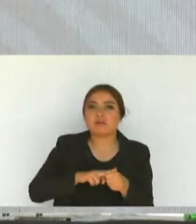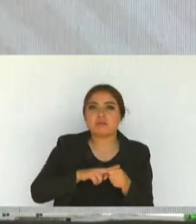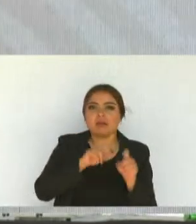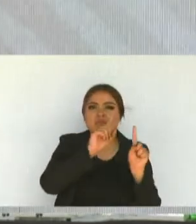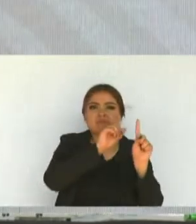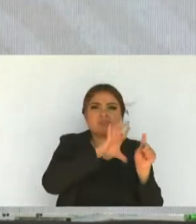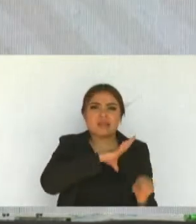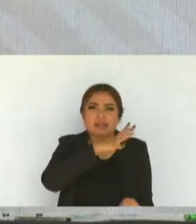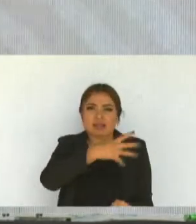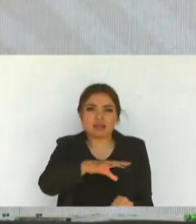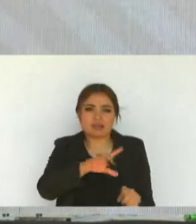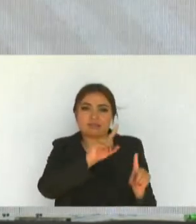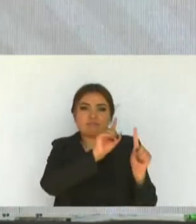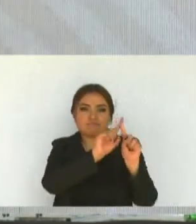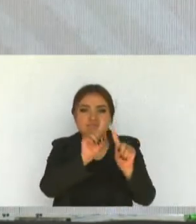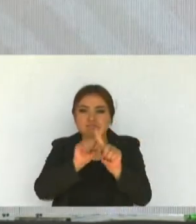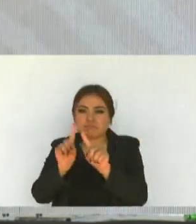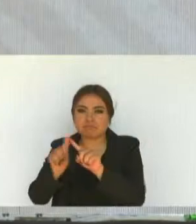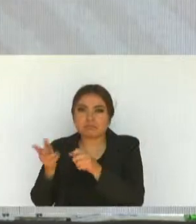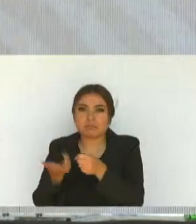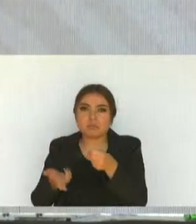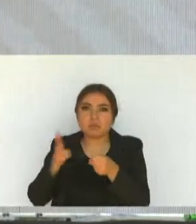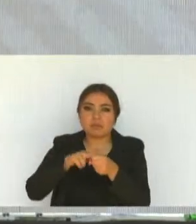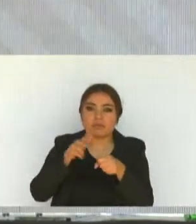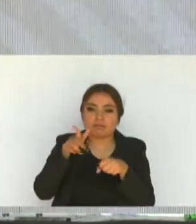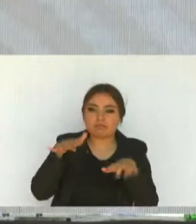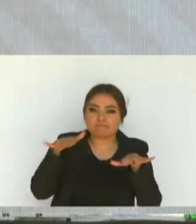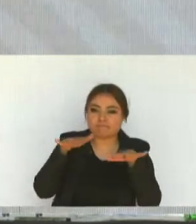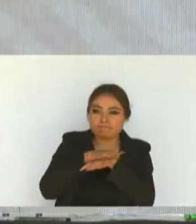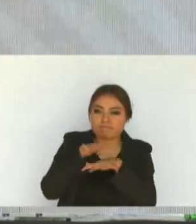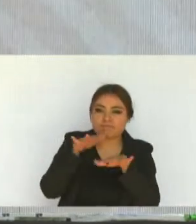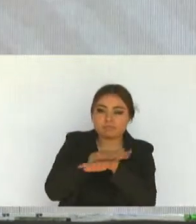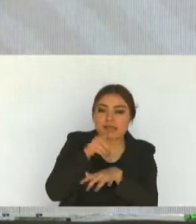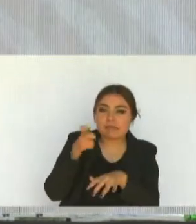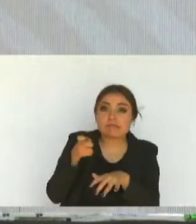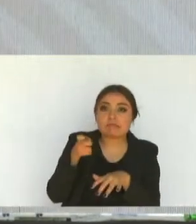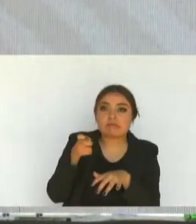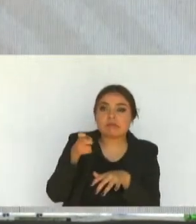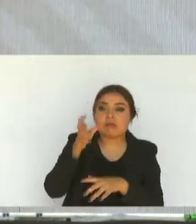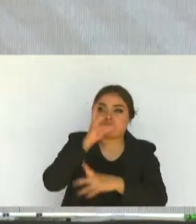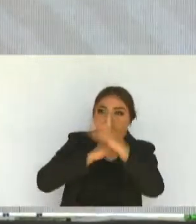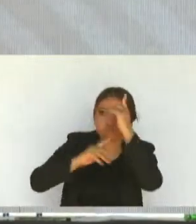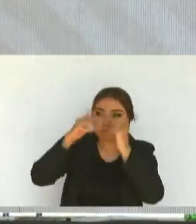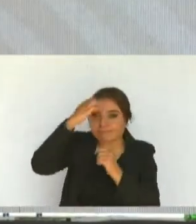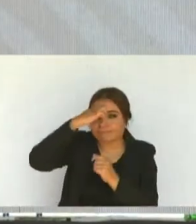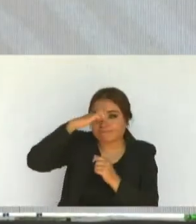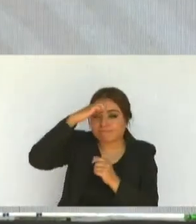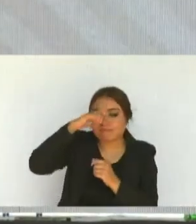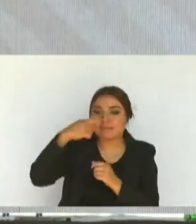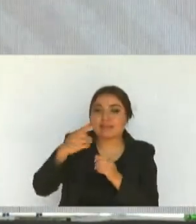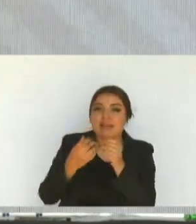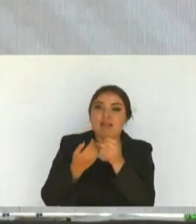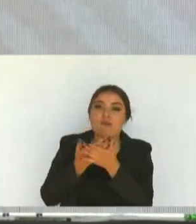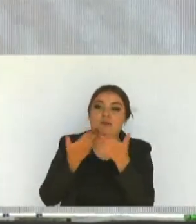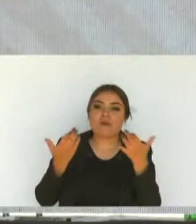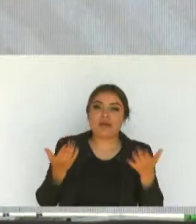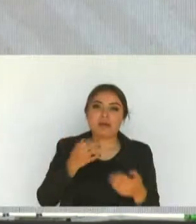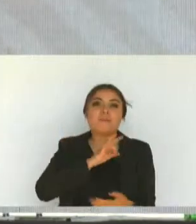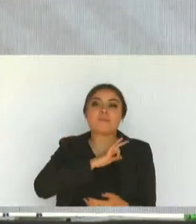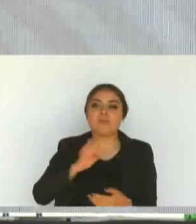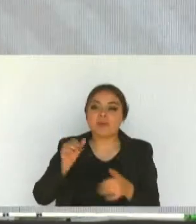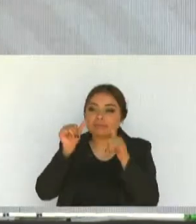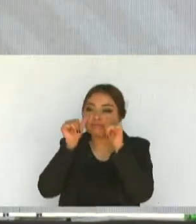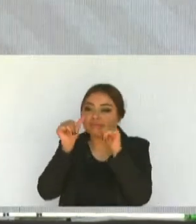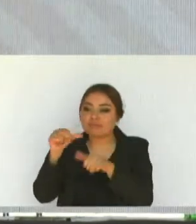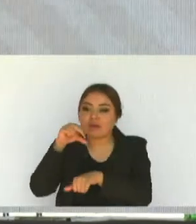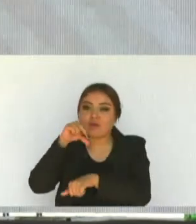generales y de muchas clínicas que fueron reconvertidas para atender el COVID y que hoy se puede atender ya